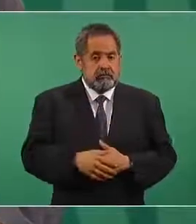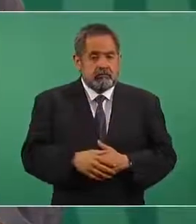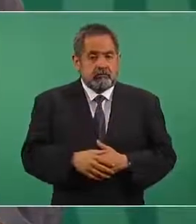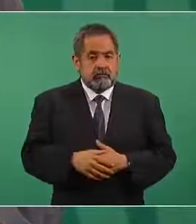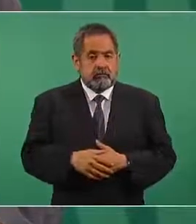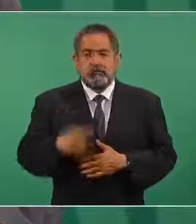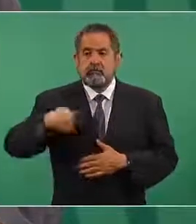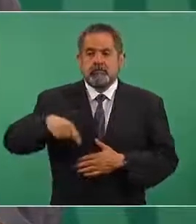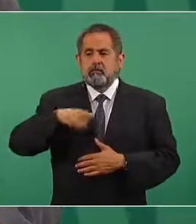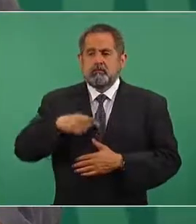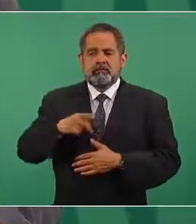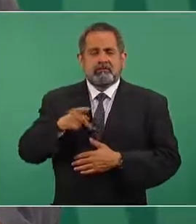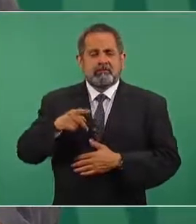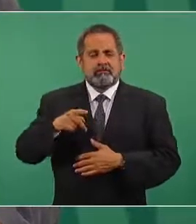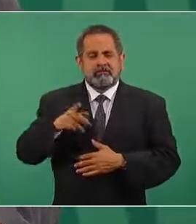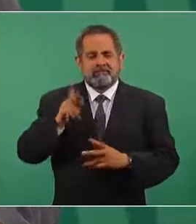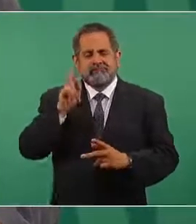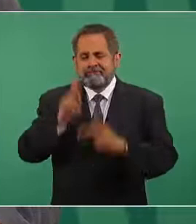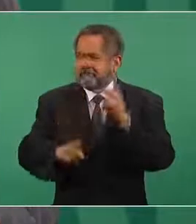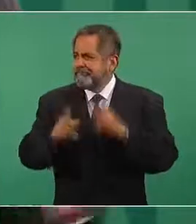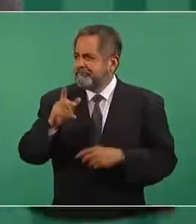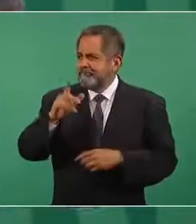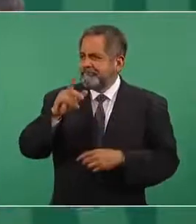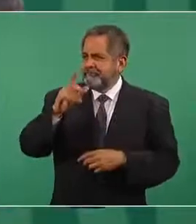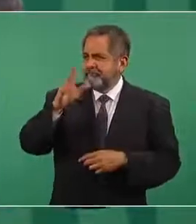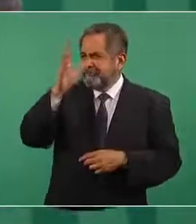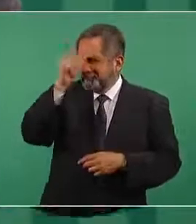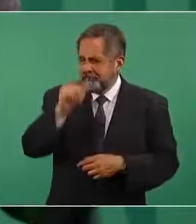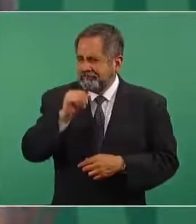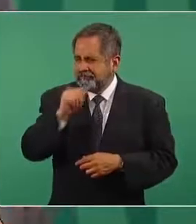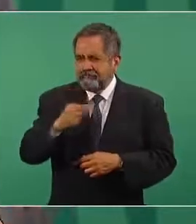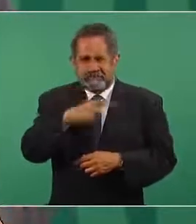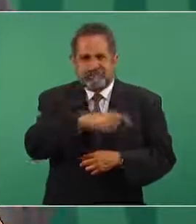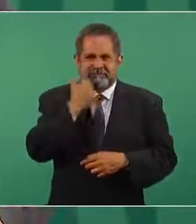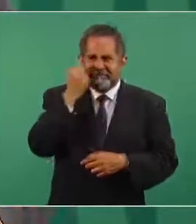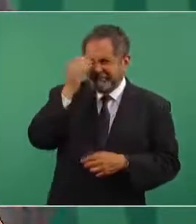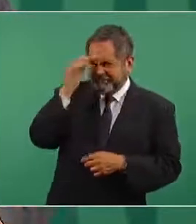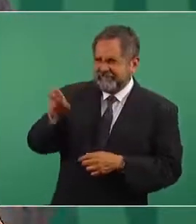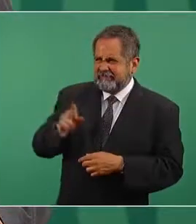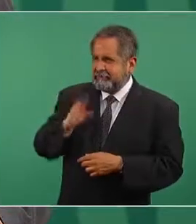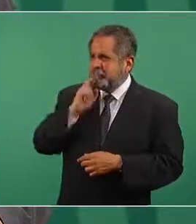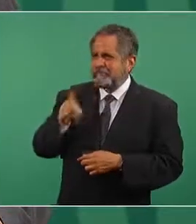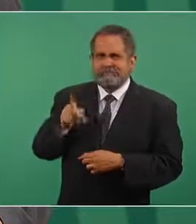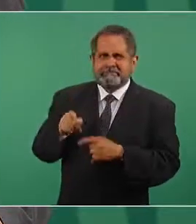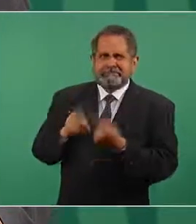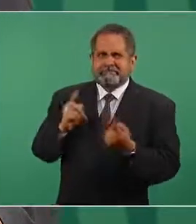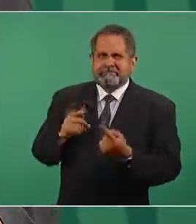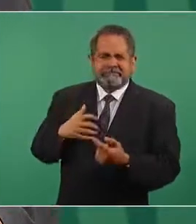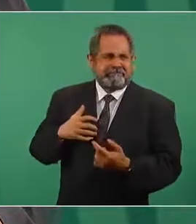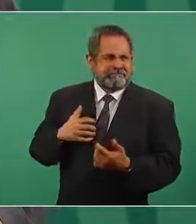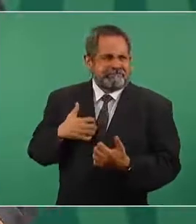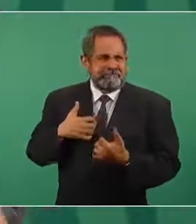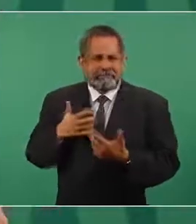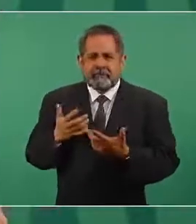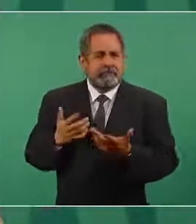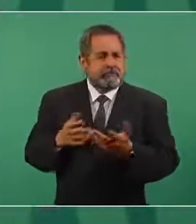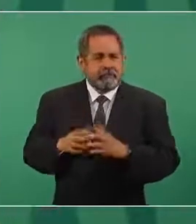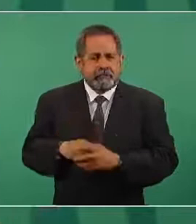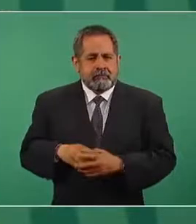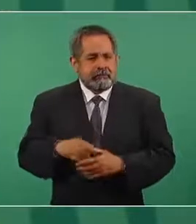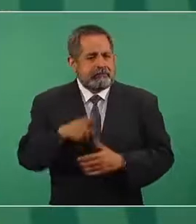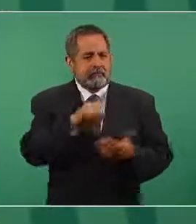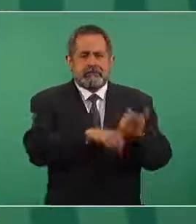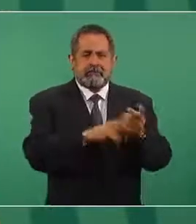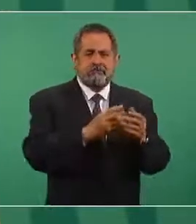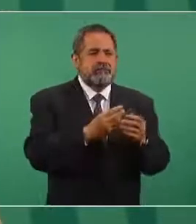no lográramos ningún acuerdo. Sí, también. Sí, hay eso. O sea, porque hay mucho